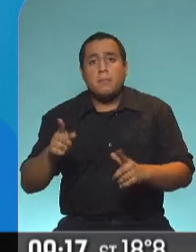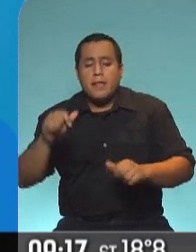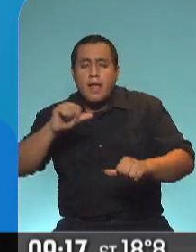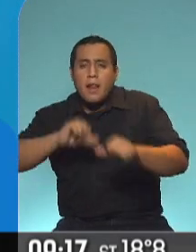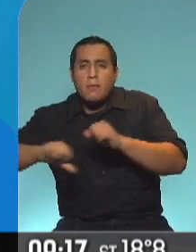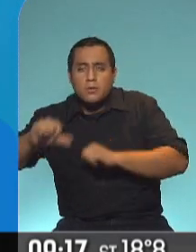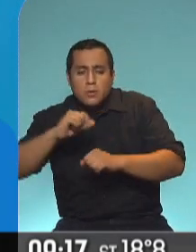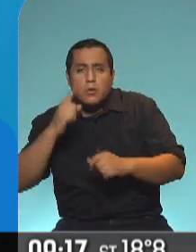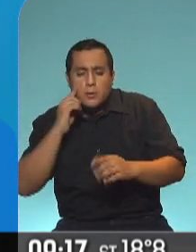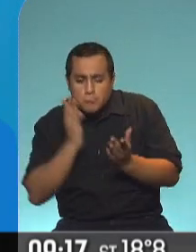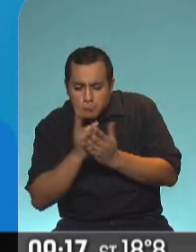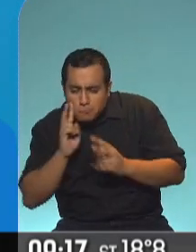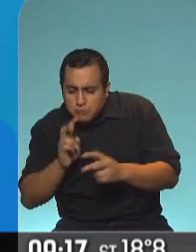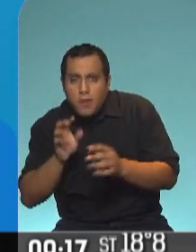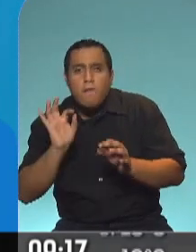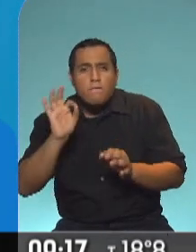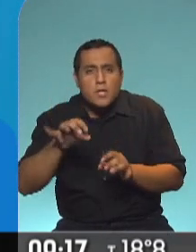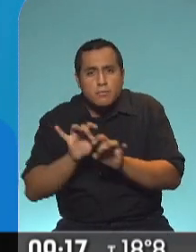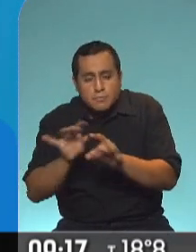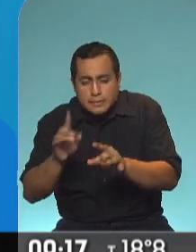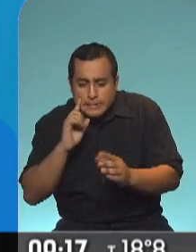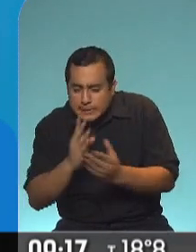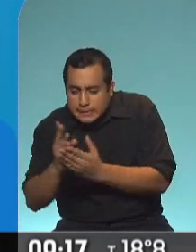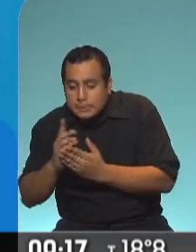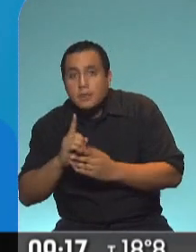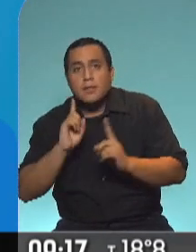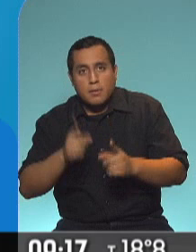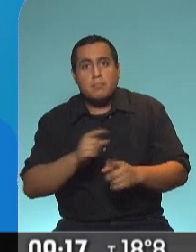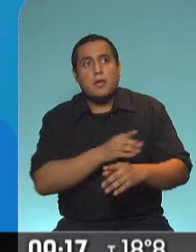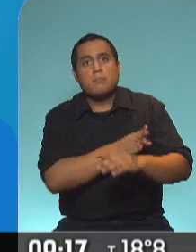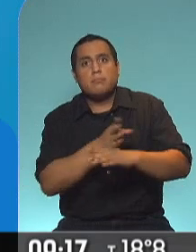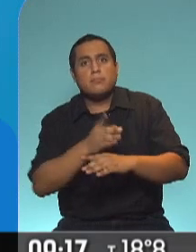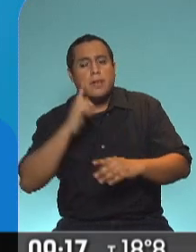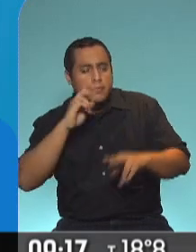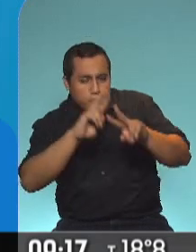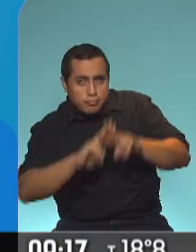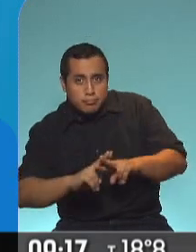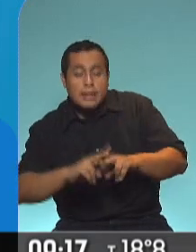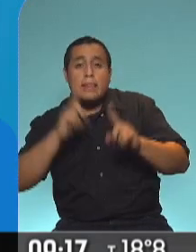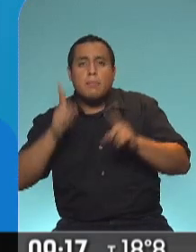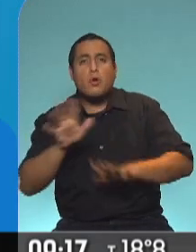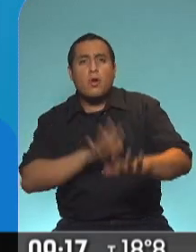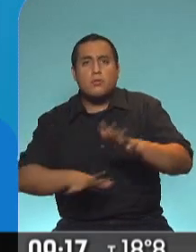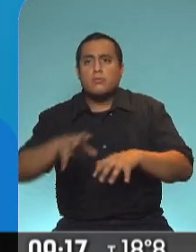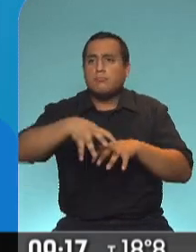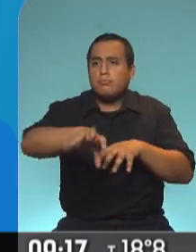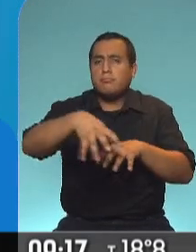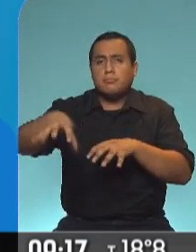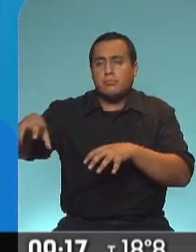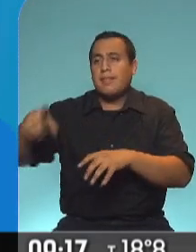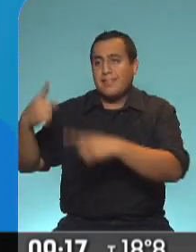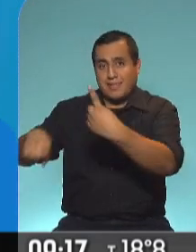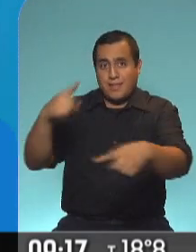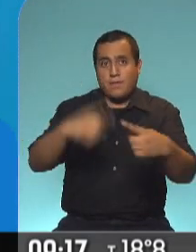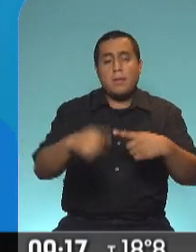virología y epidemiología molecular y también se organizaron sectores diferenciados para la